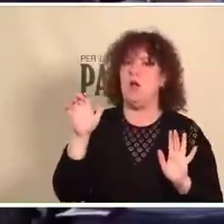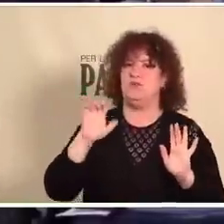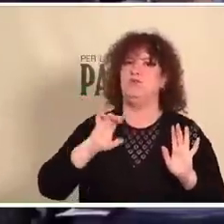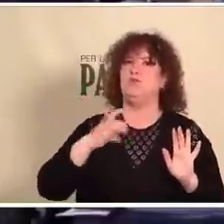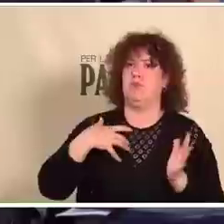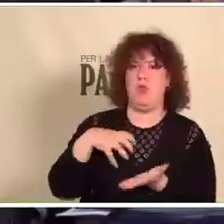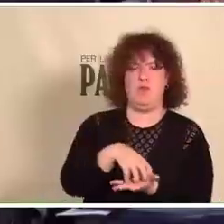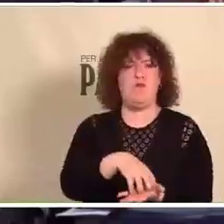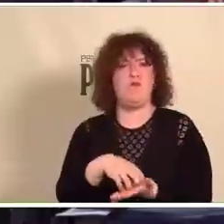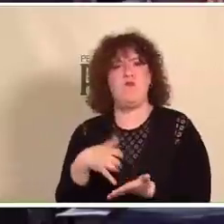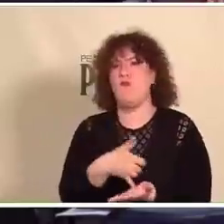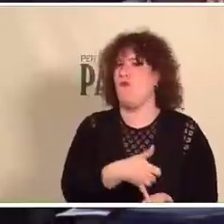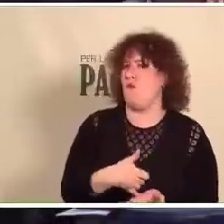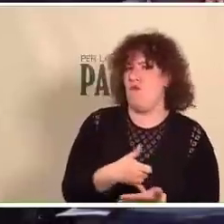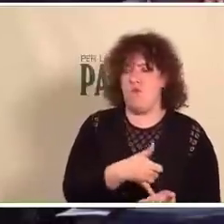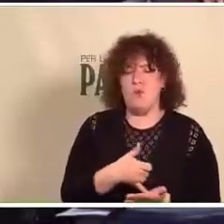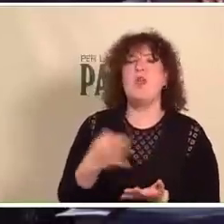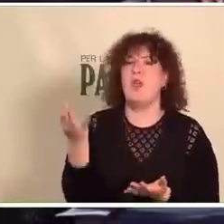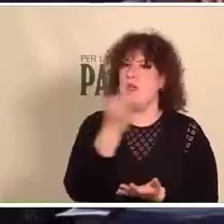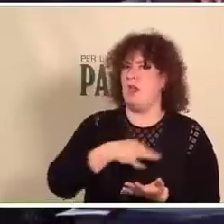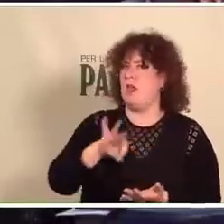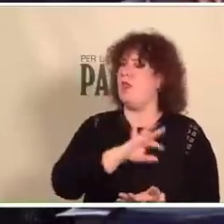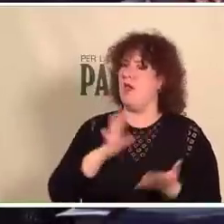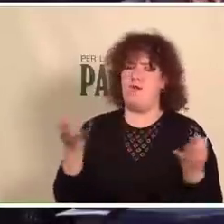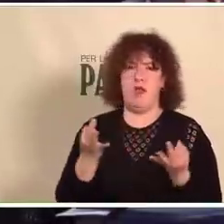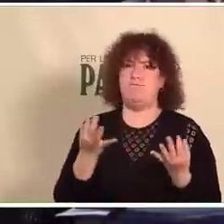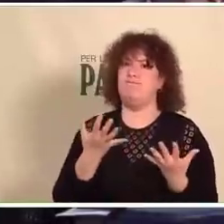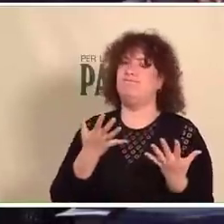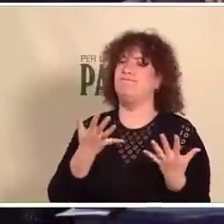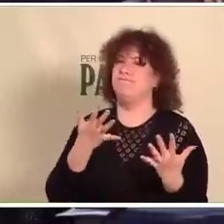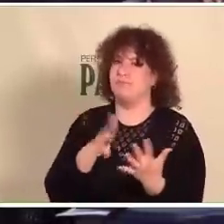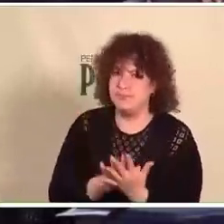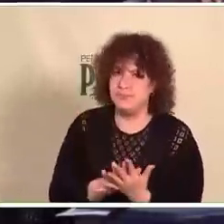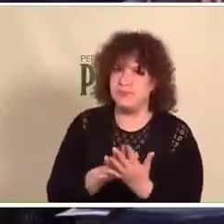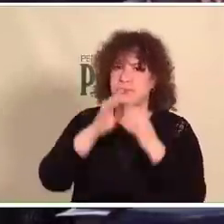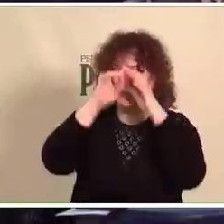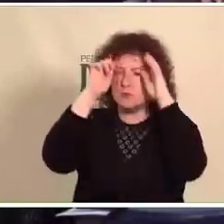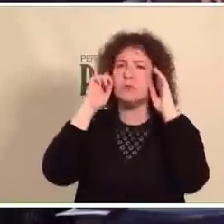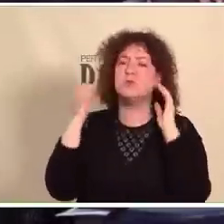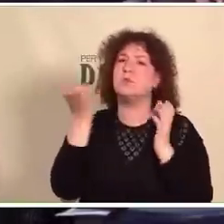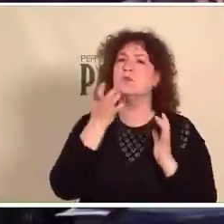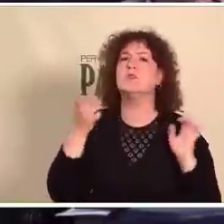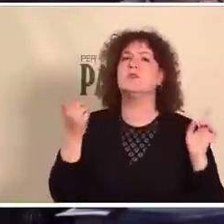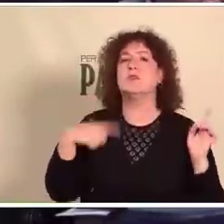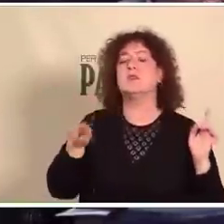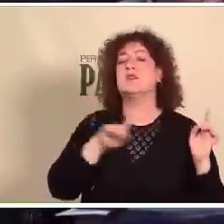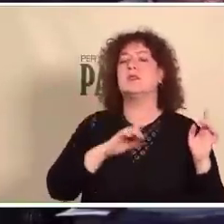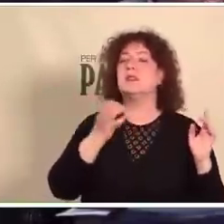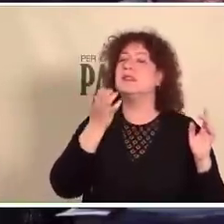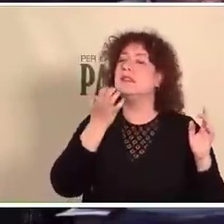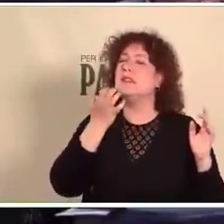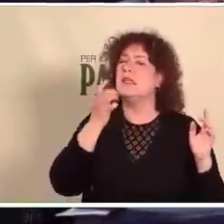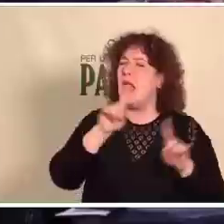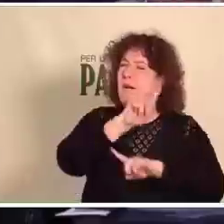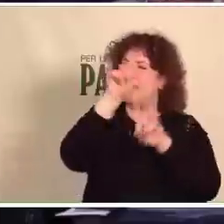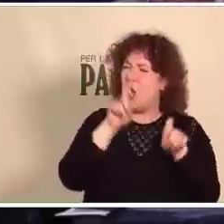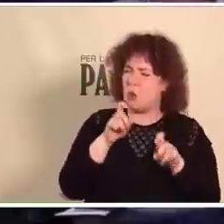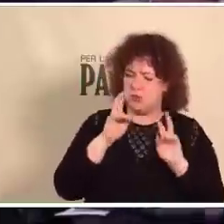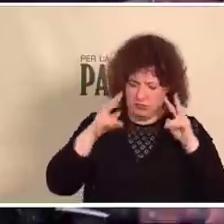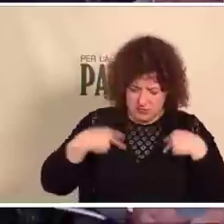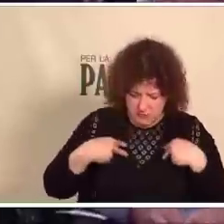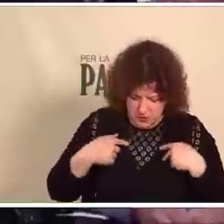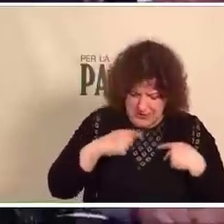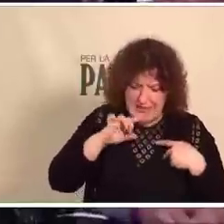en esta guerra y lo creo Honestamente nos jugamos responder correctamente a una pregunta muy importante que es Quiénes somos